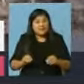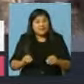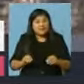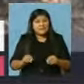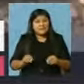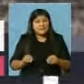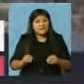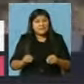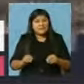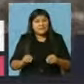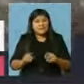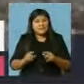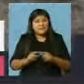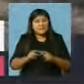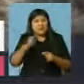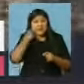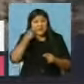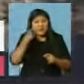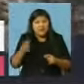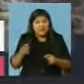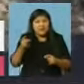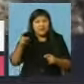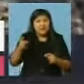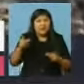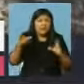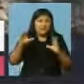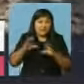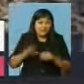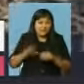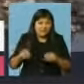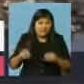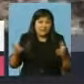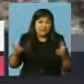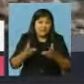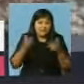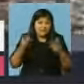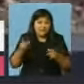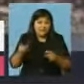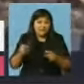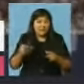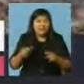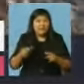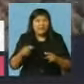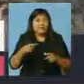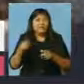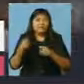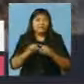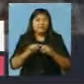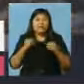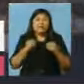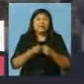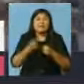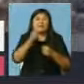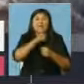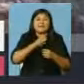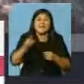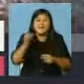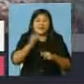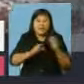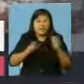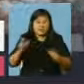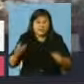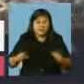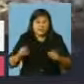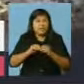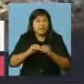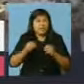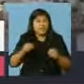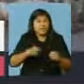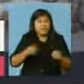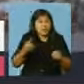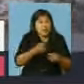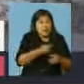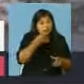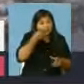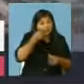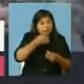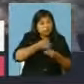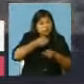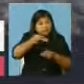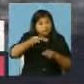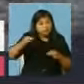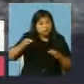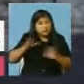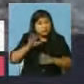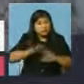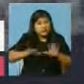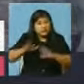muy importante que no se propague hacia arriba del fuego. Como te digo, tenemos más de 100 personas entre lo que hace logística, lo que